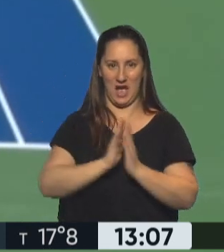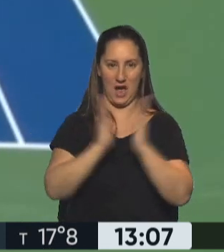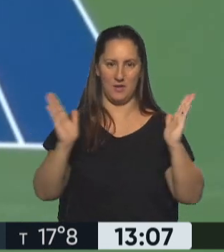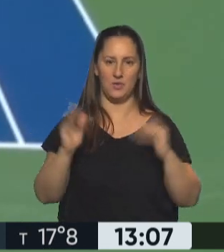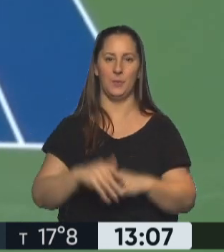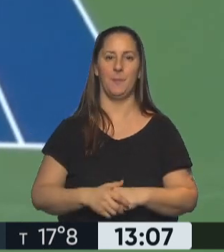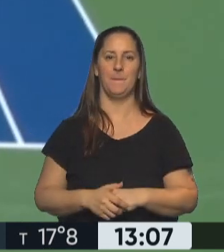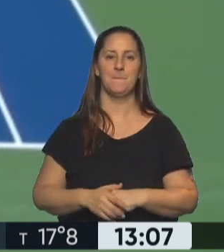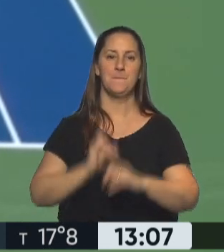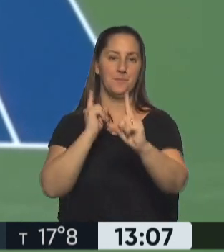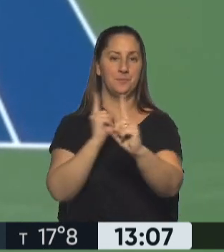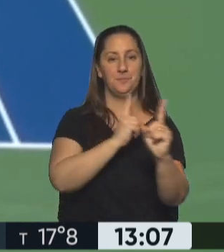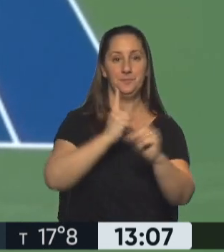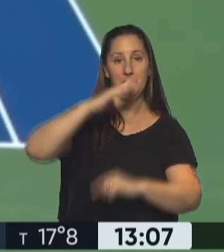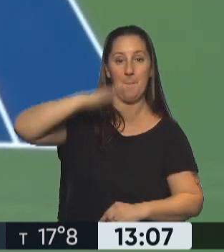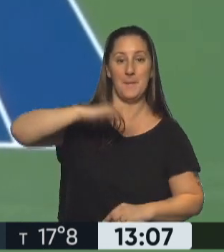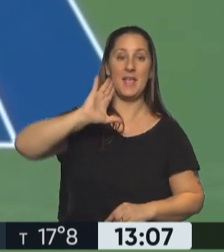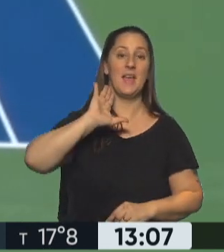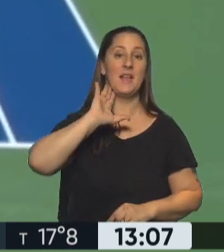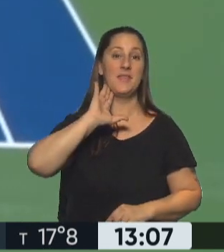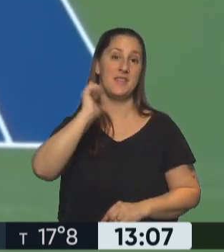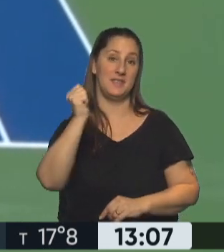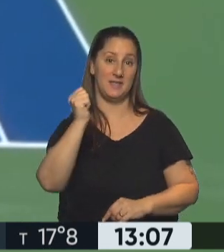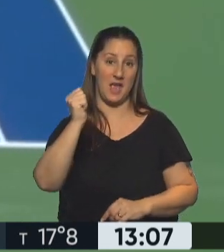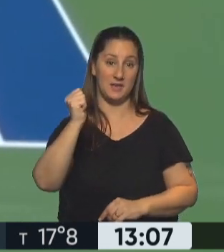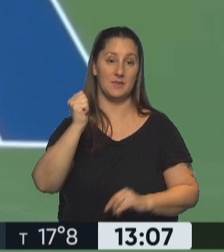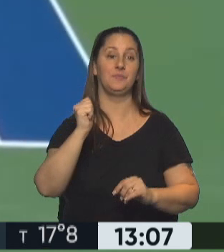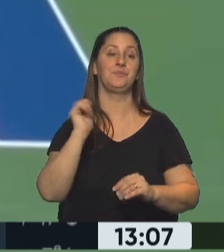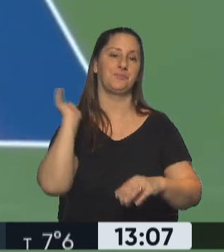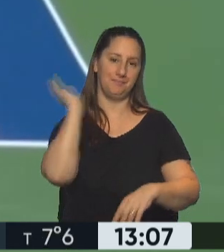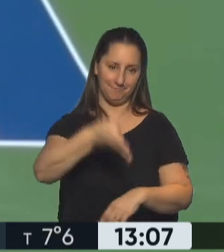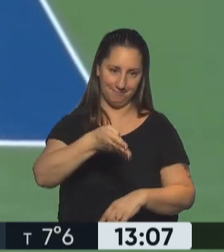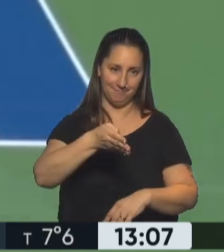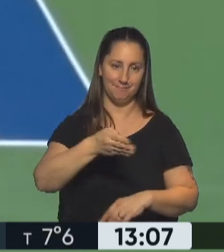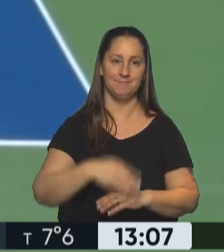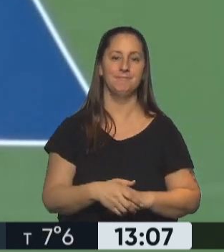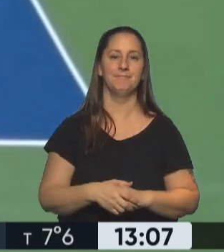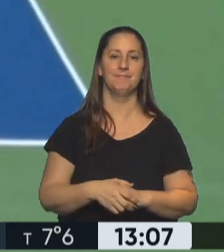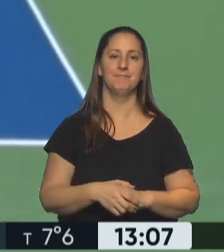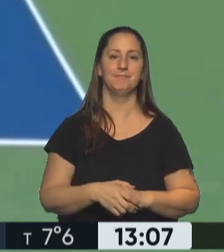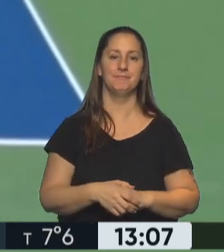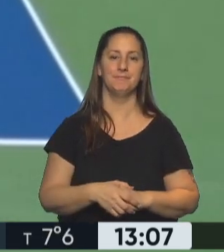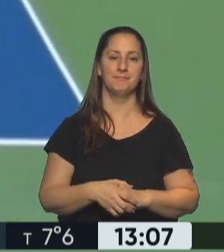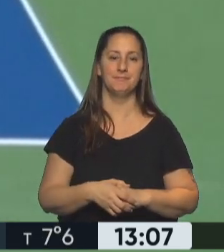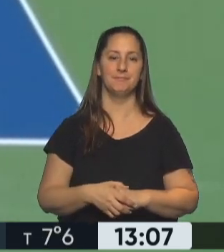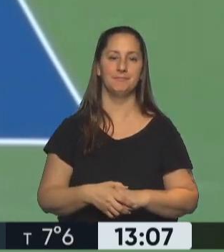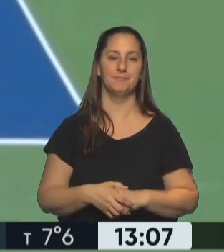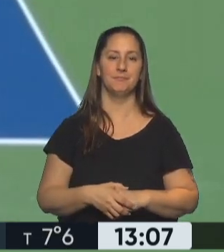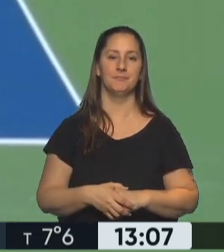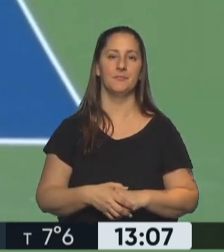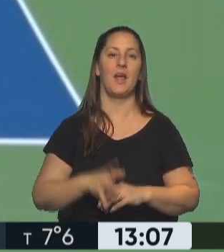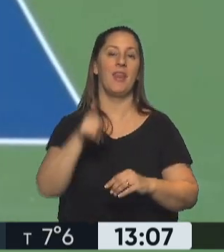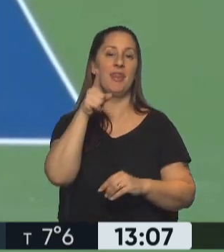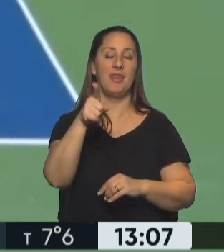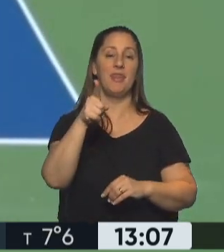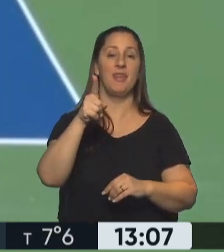palo, porque Schwarman, el 16 del mundo, le ganó en esta primera ronda del Master de Cincinnati al eslovaco